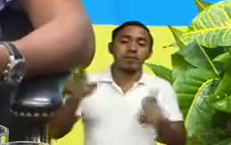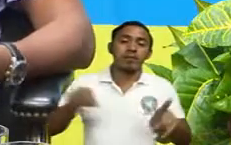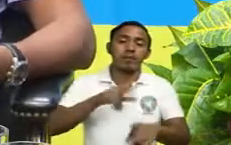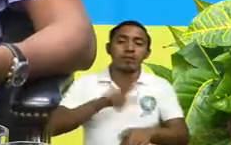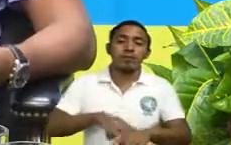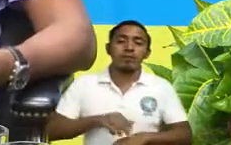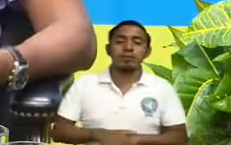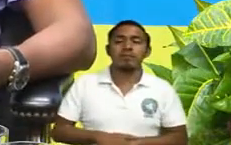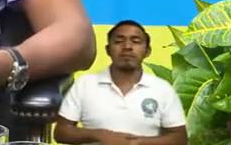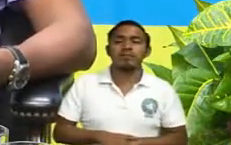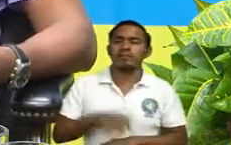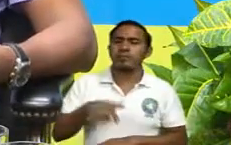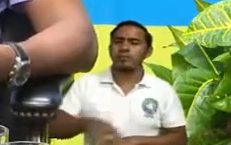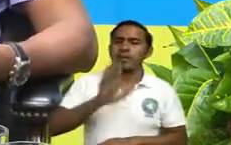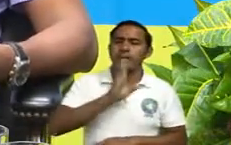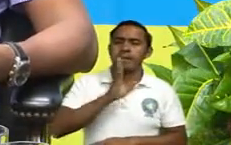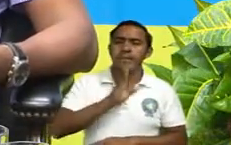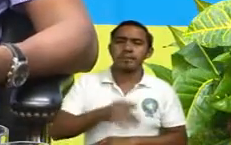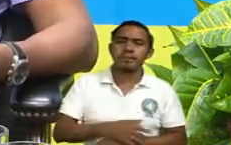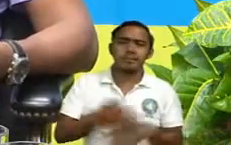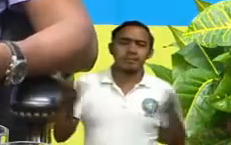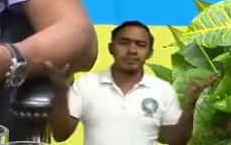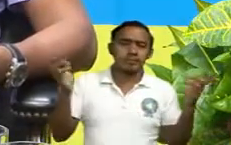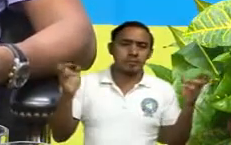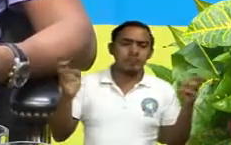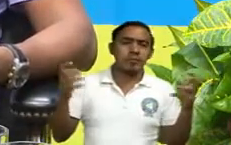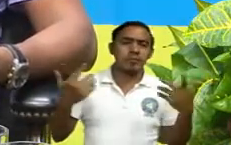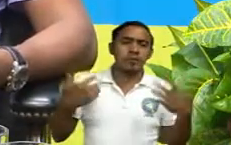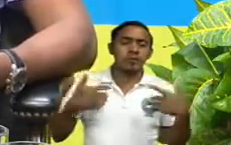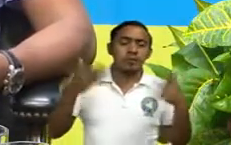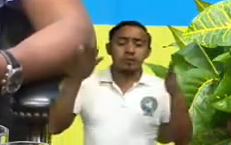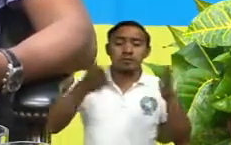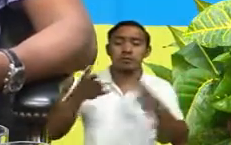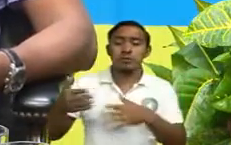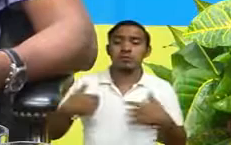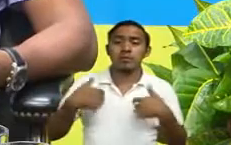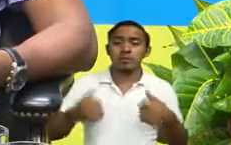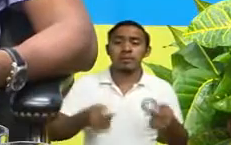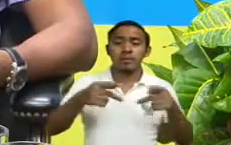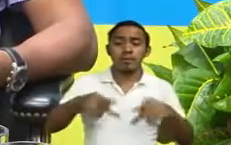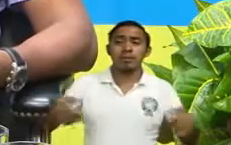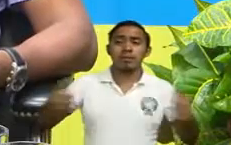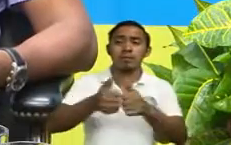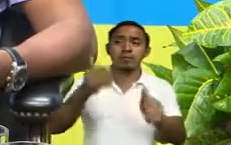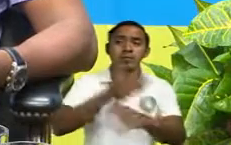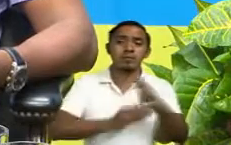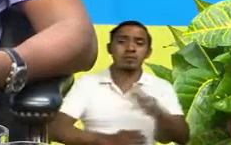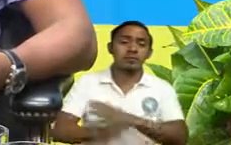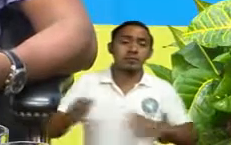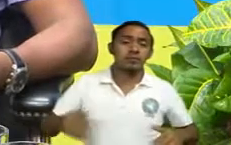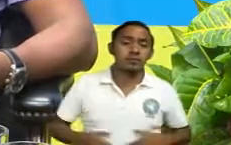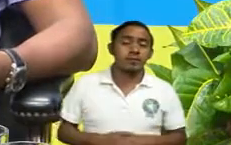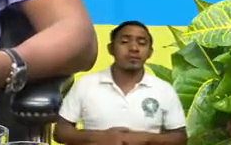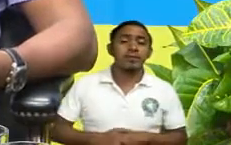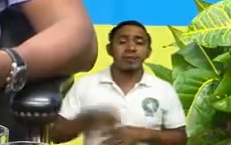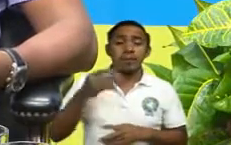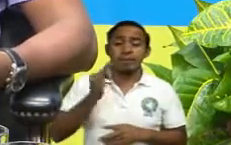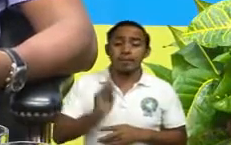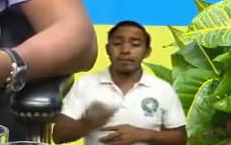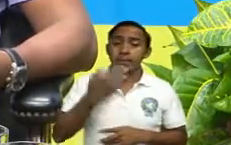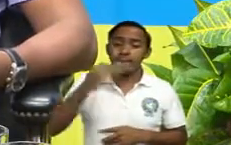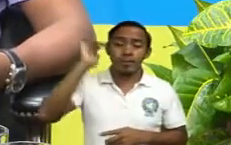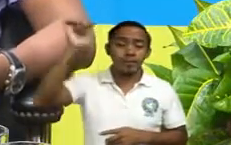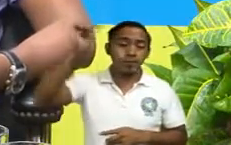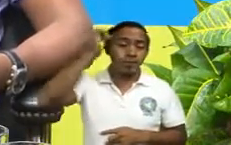Asamblea Nacional. Hoy estamos hablando sobre los servicios de salud para las personas con discapacidad que garantiza el buen